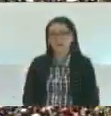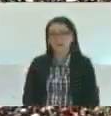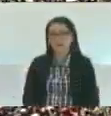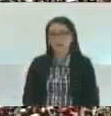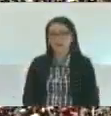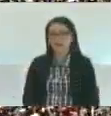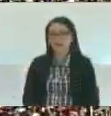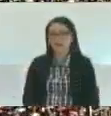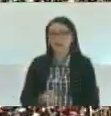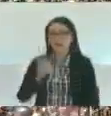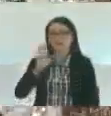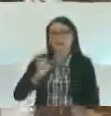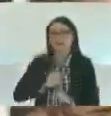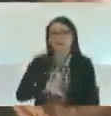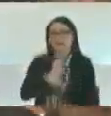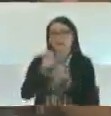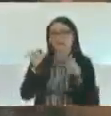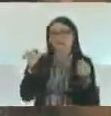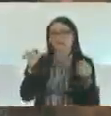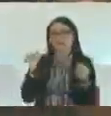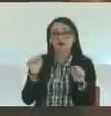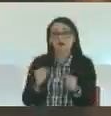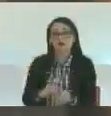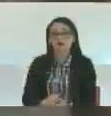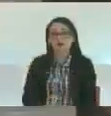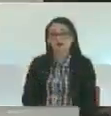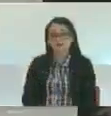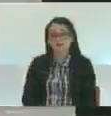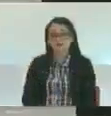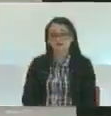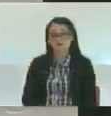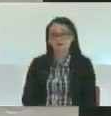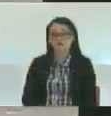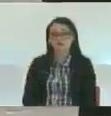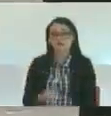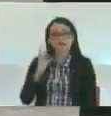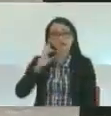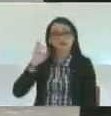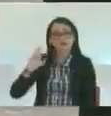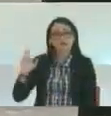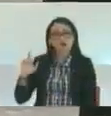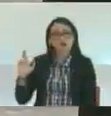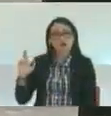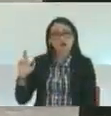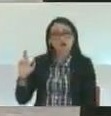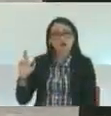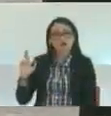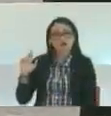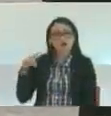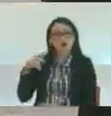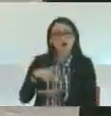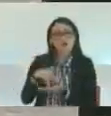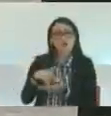A las 5 de la mañana. Cuando suene la Diana Carabobo,